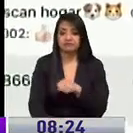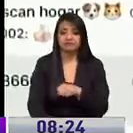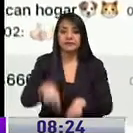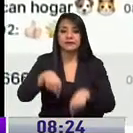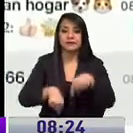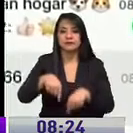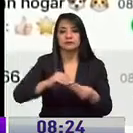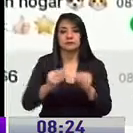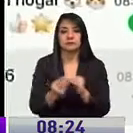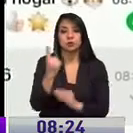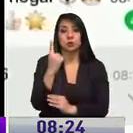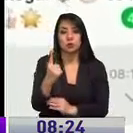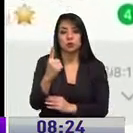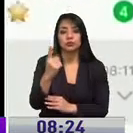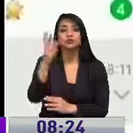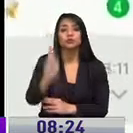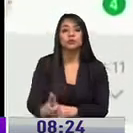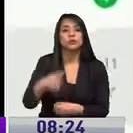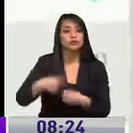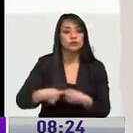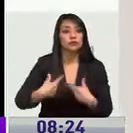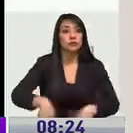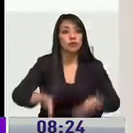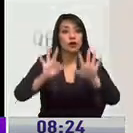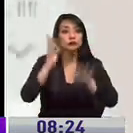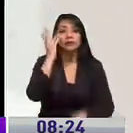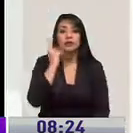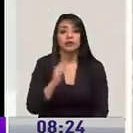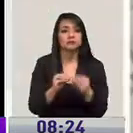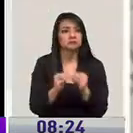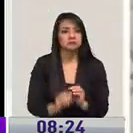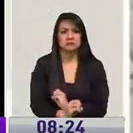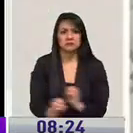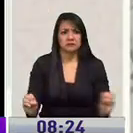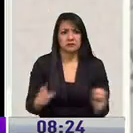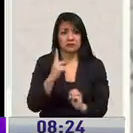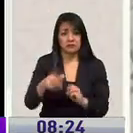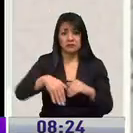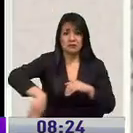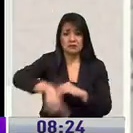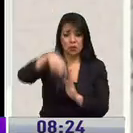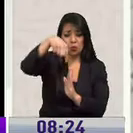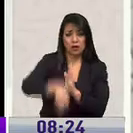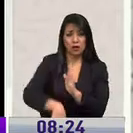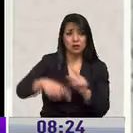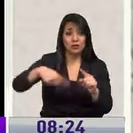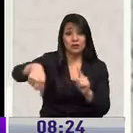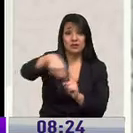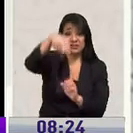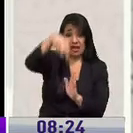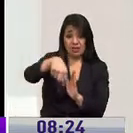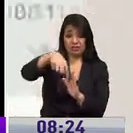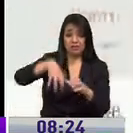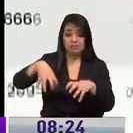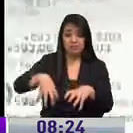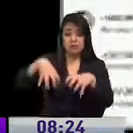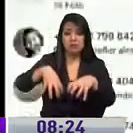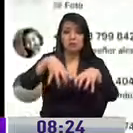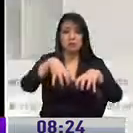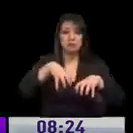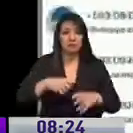1, El Blanqueado, sur de Quito. Y es 8 días. ¿Ven? Y claro, llanta y los montículos,